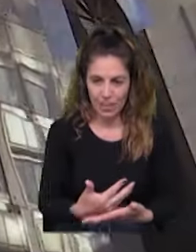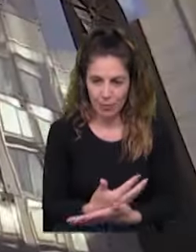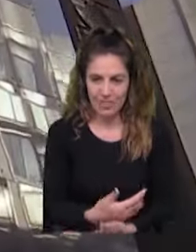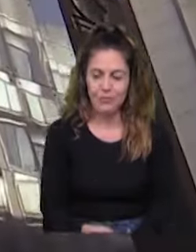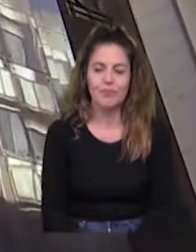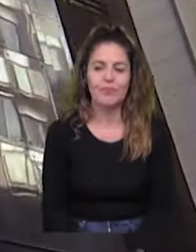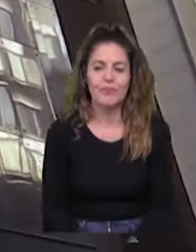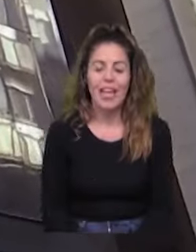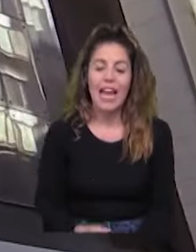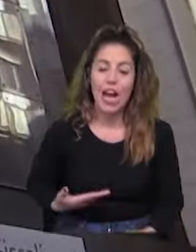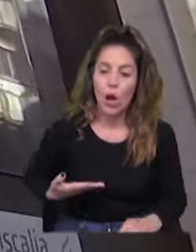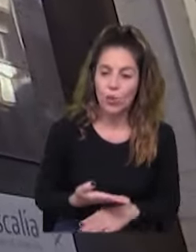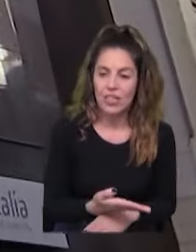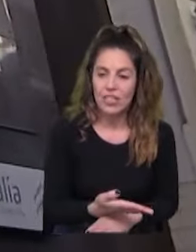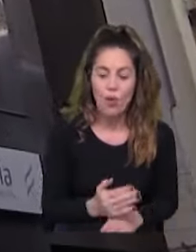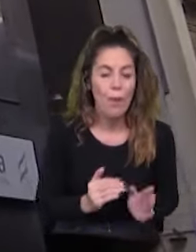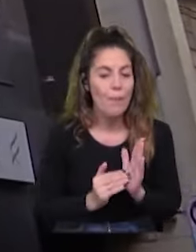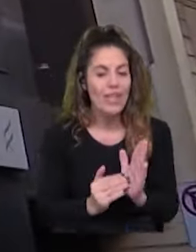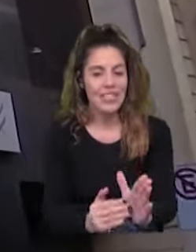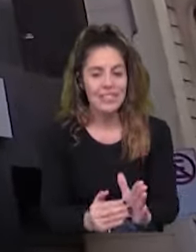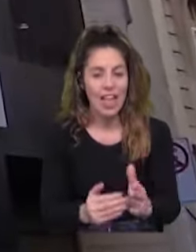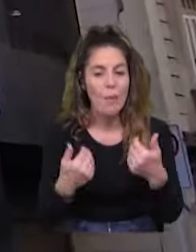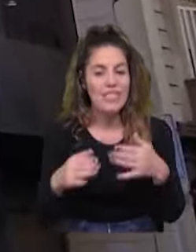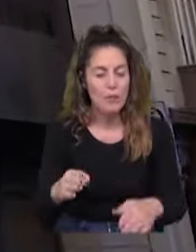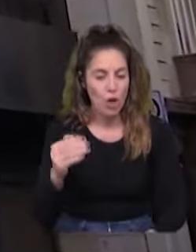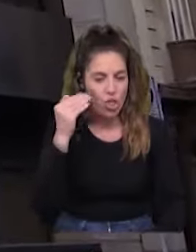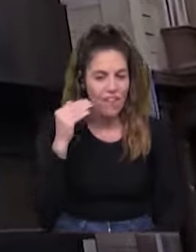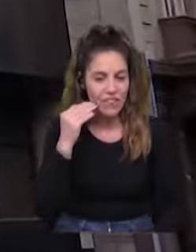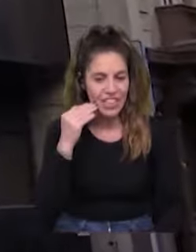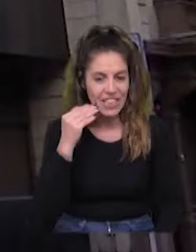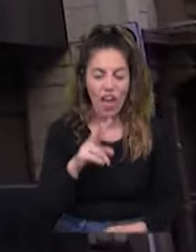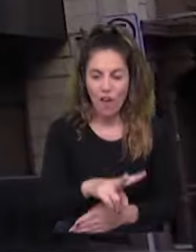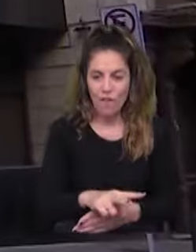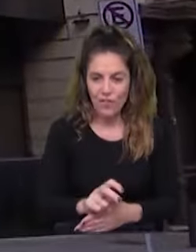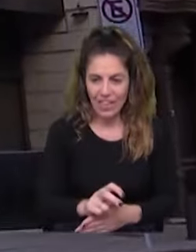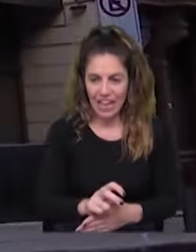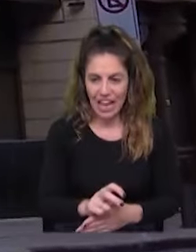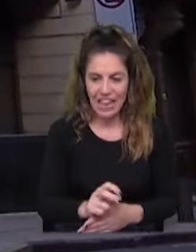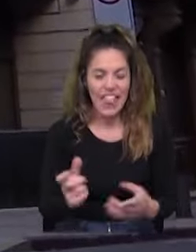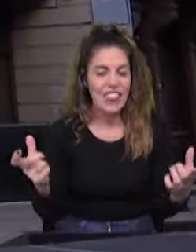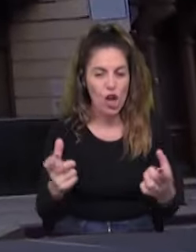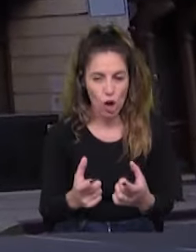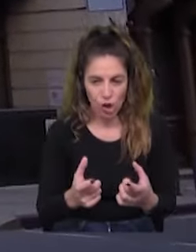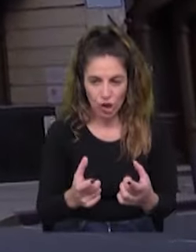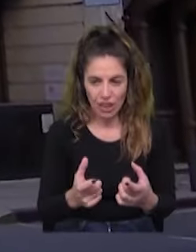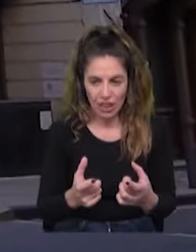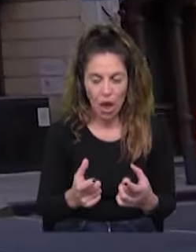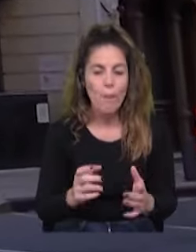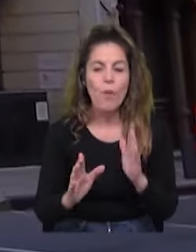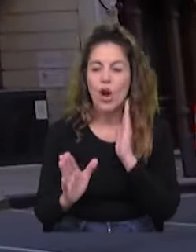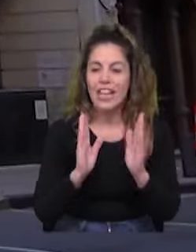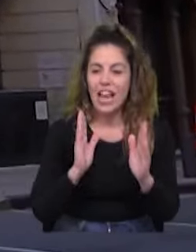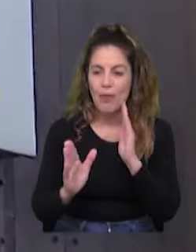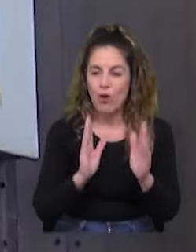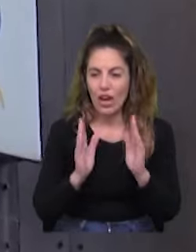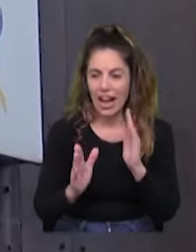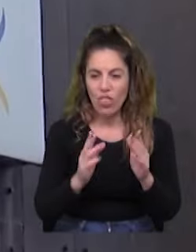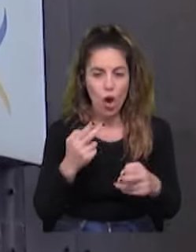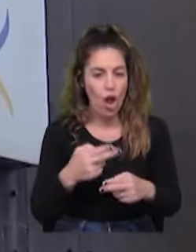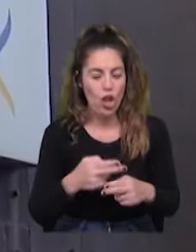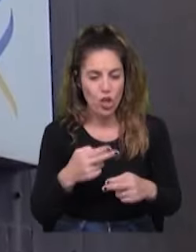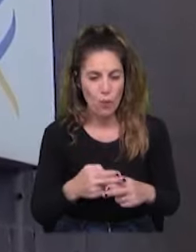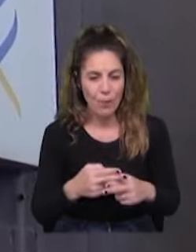la recusación fue presentada a principios de abril ante la fiscal de corte subrogante Mónica Ferrero por el abogado Darío madeiro en nombre de